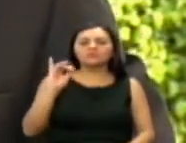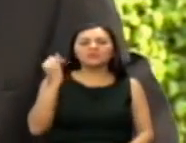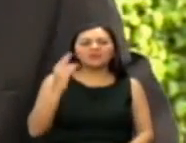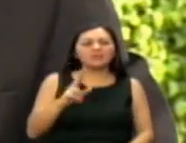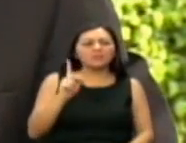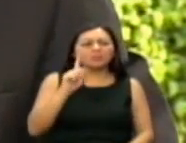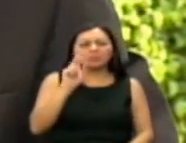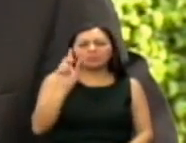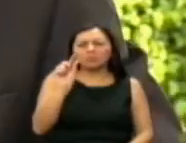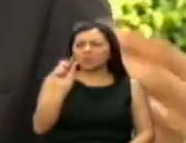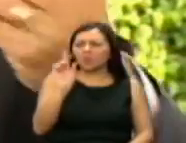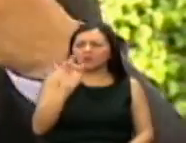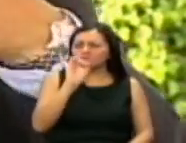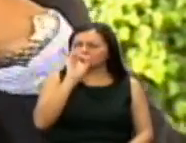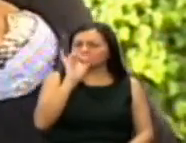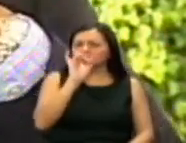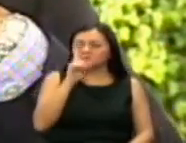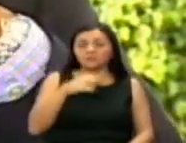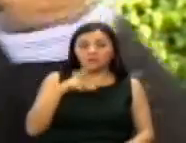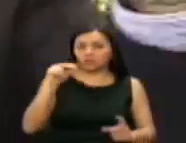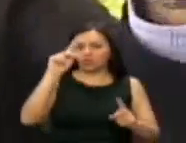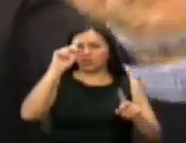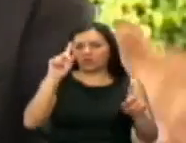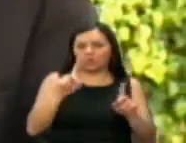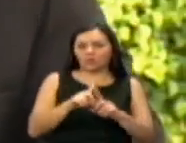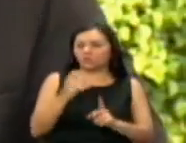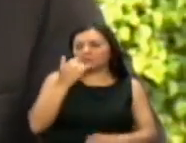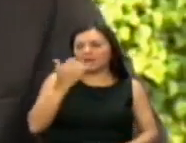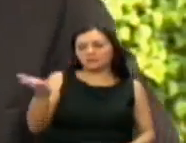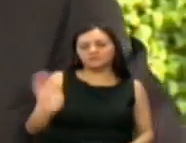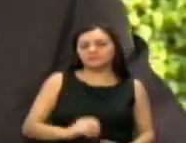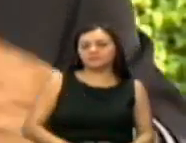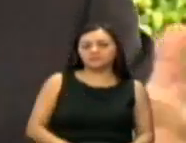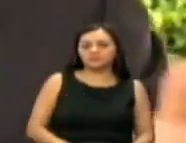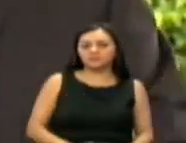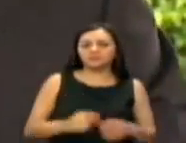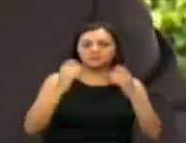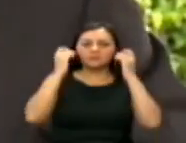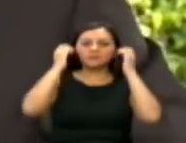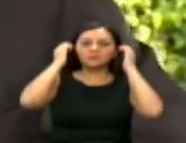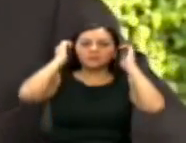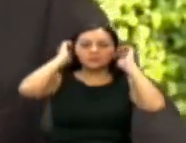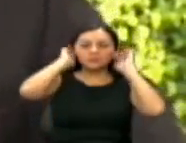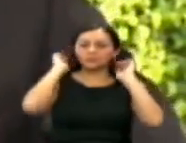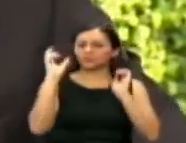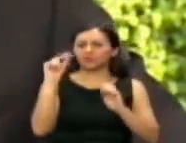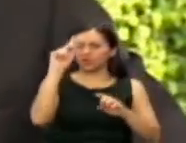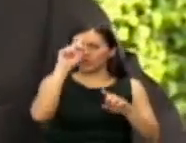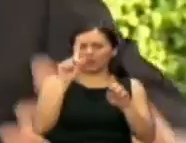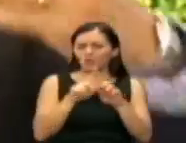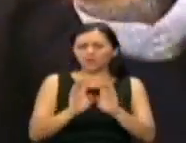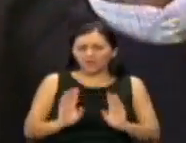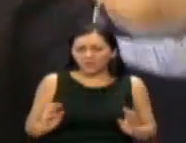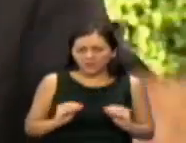¿no? Como yo no estoy de acuerdo, es irregular lo que estás haciendo. No estoy de acuerdo. Él no está de acuerdo